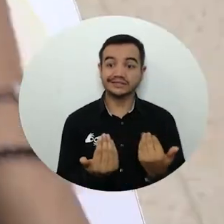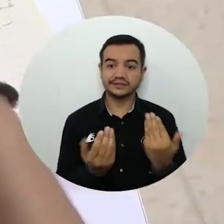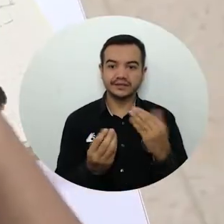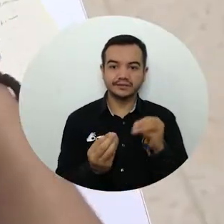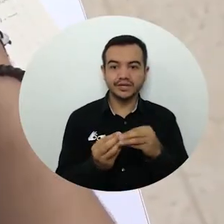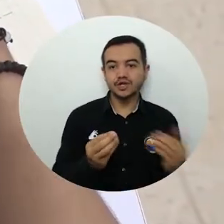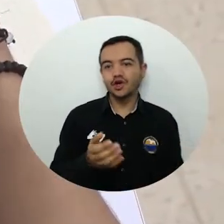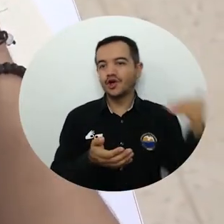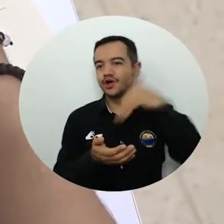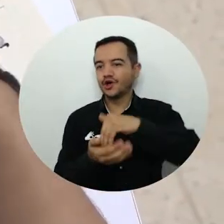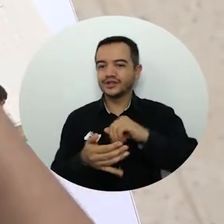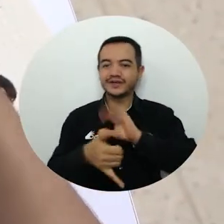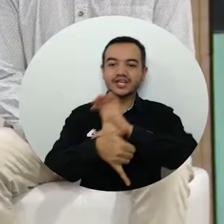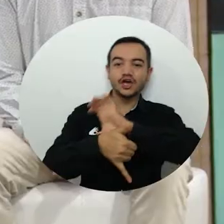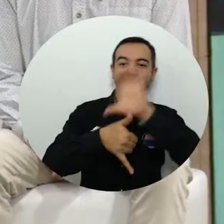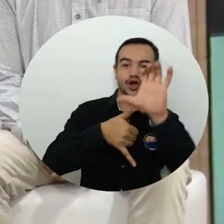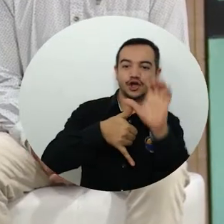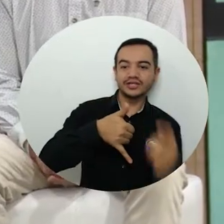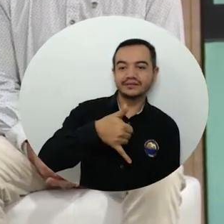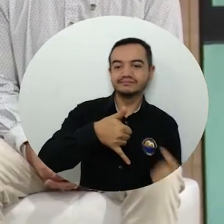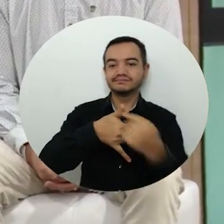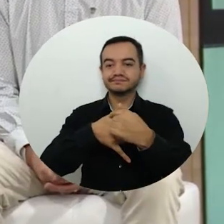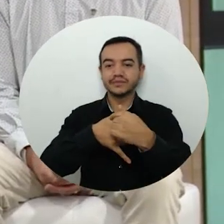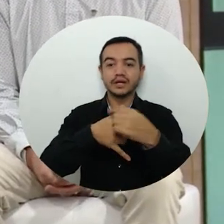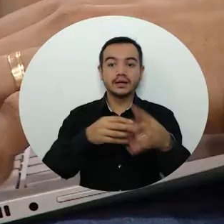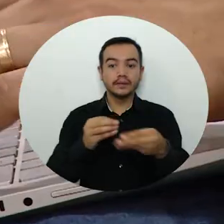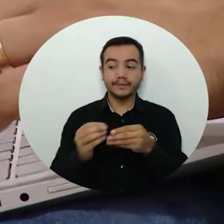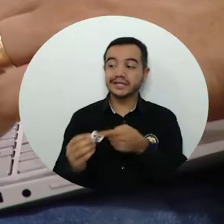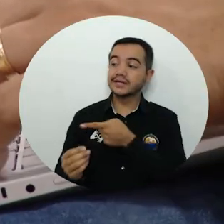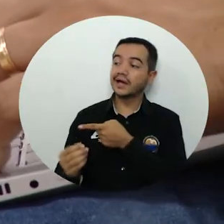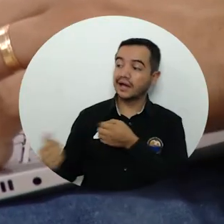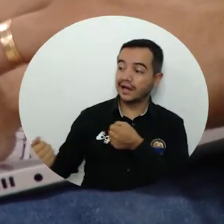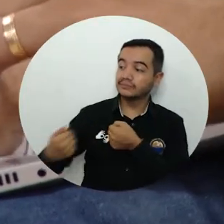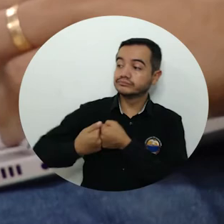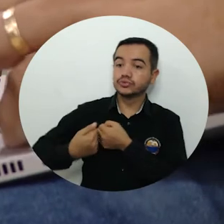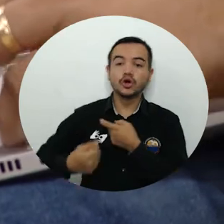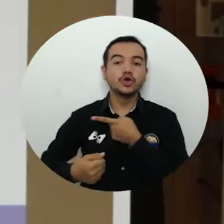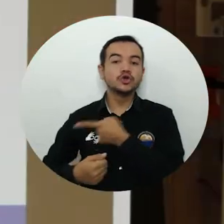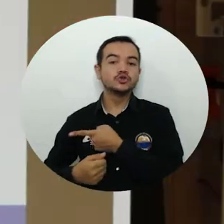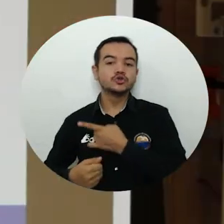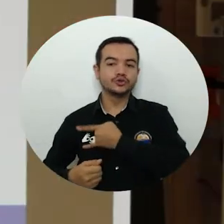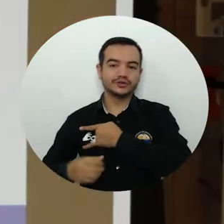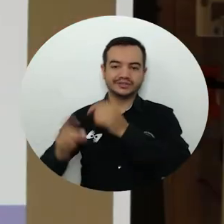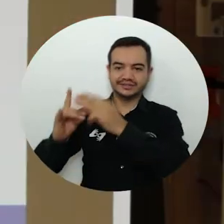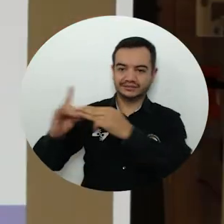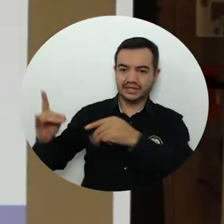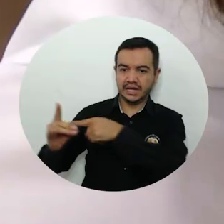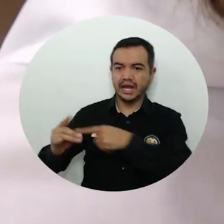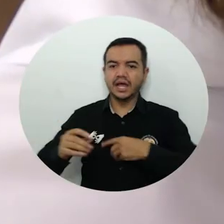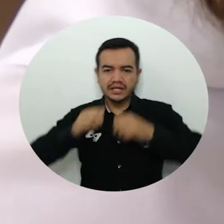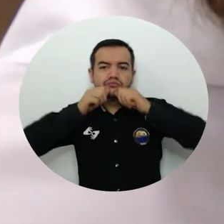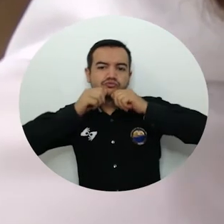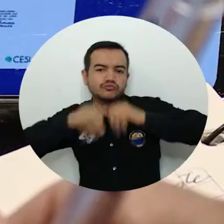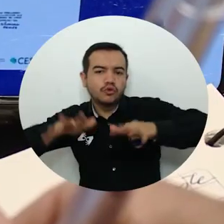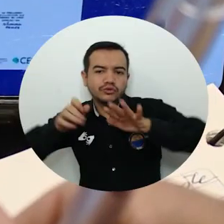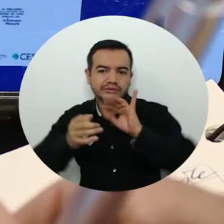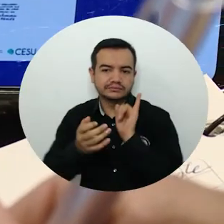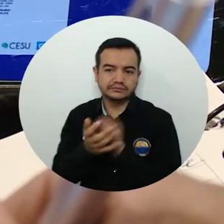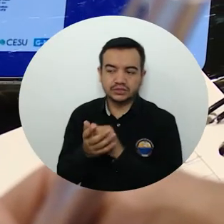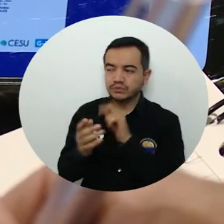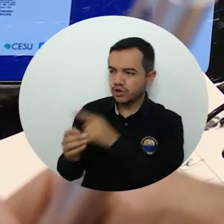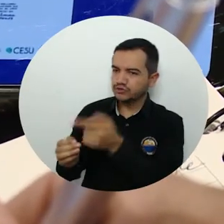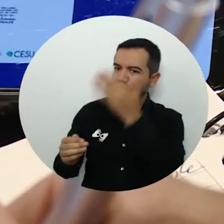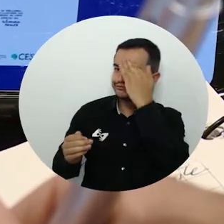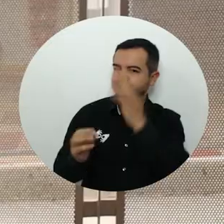venir otra vez al territorio de la costa y con la Universidad Magdalena Universidad Pública, que tiene una gran experiencia en resultados de